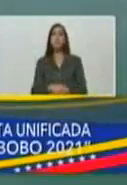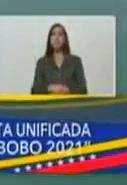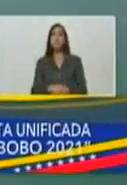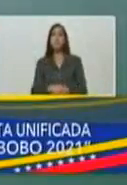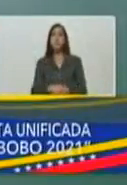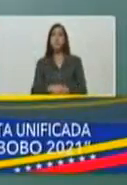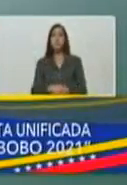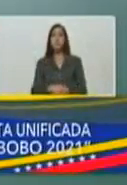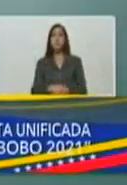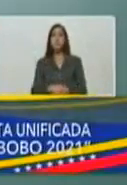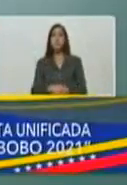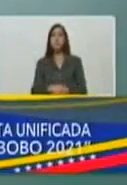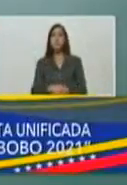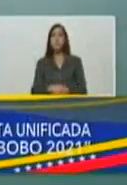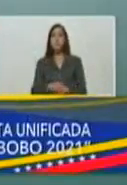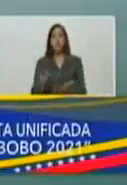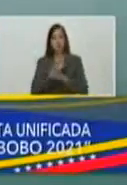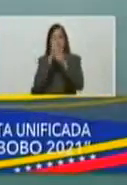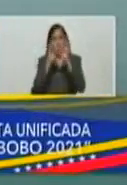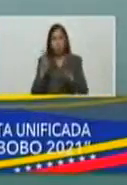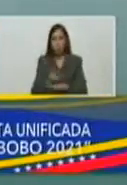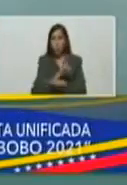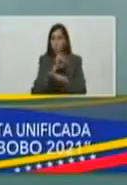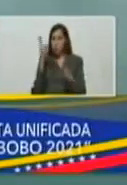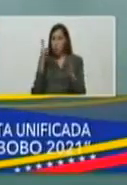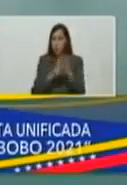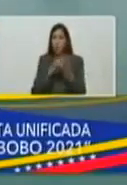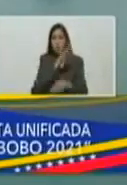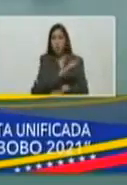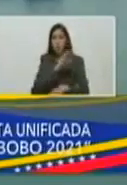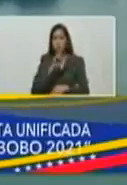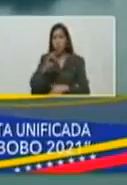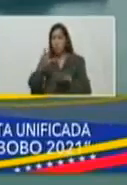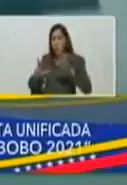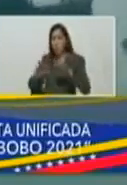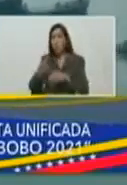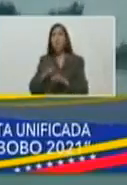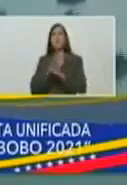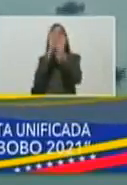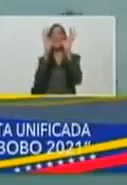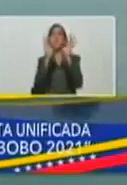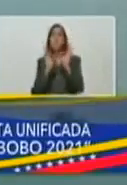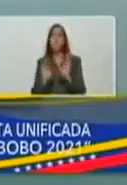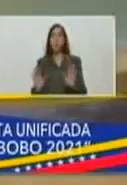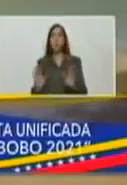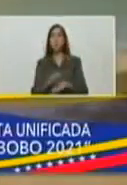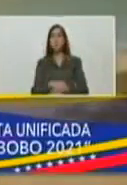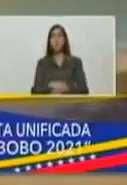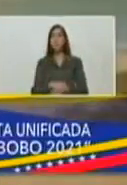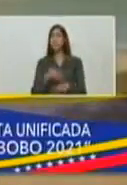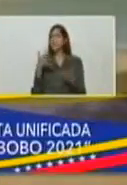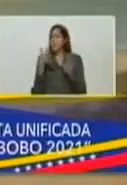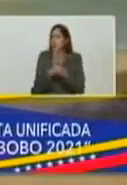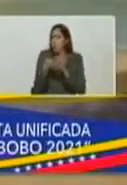Para los medios utilizados, utilizamos 2.408 medios. Cabe destacar que estos medios, en